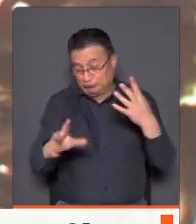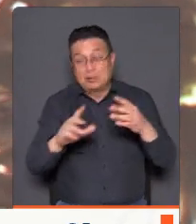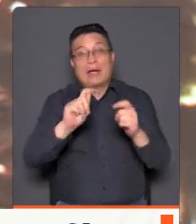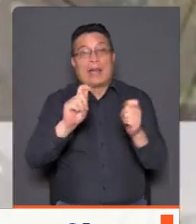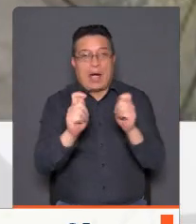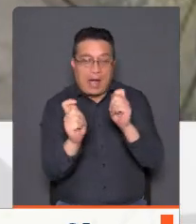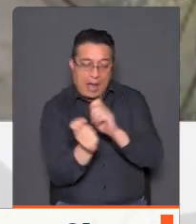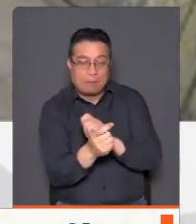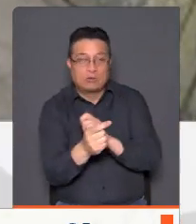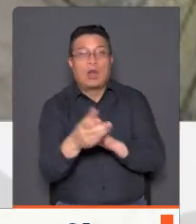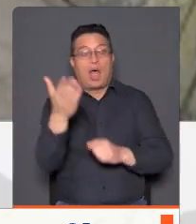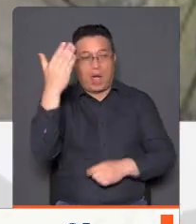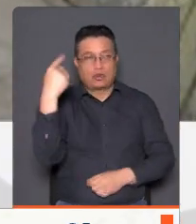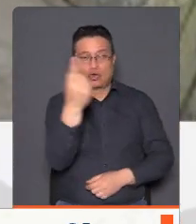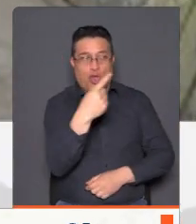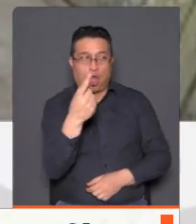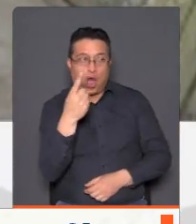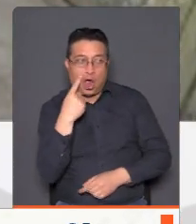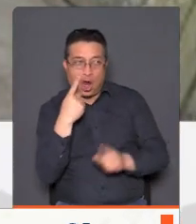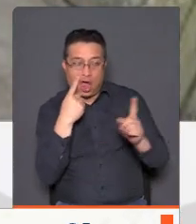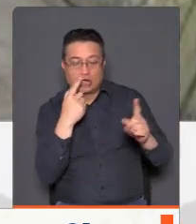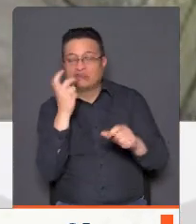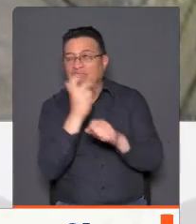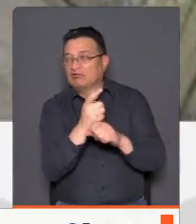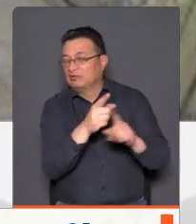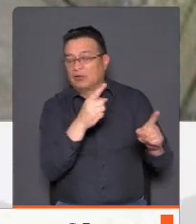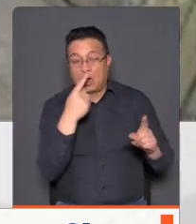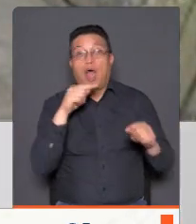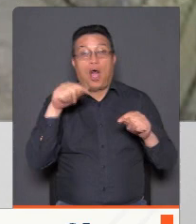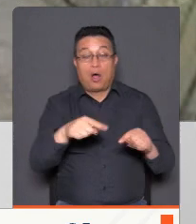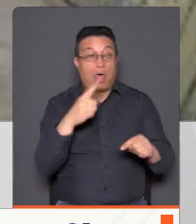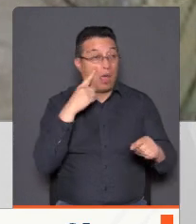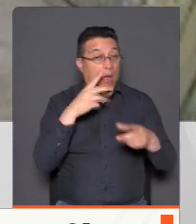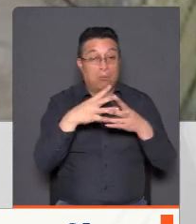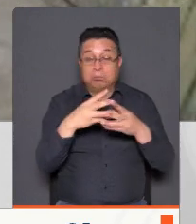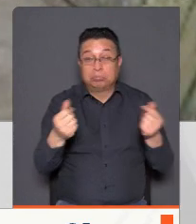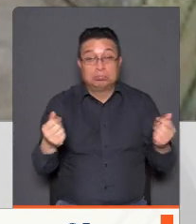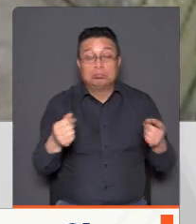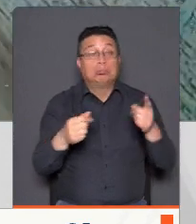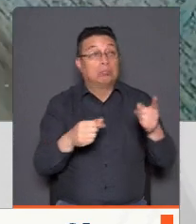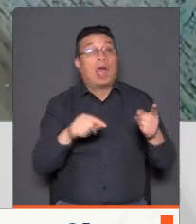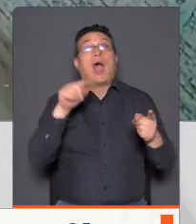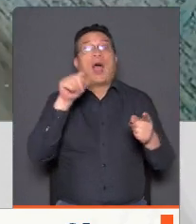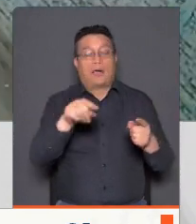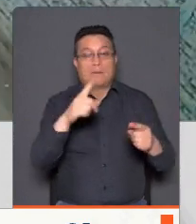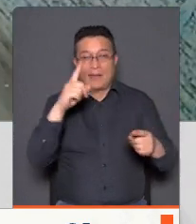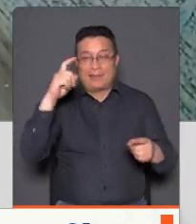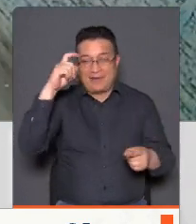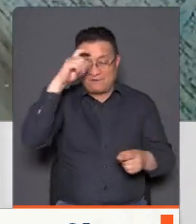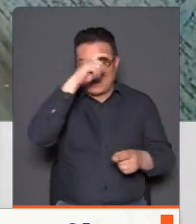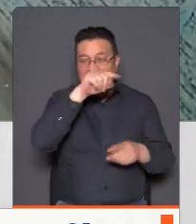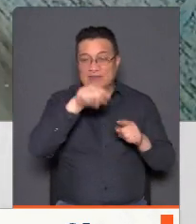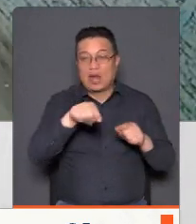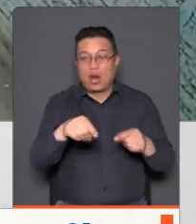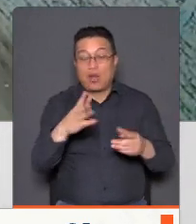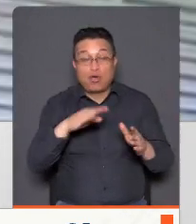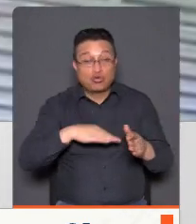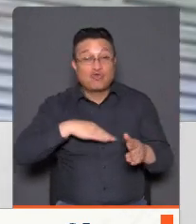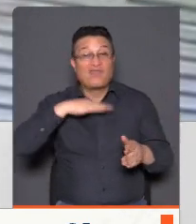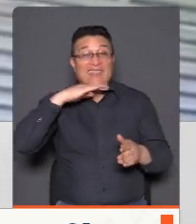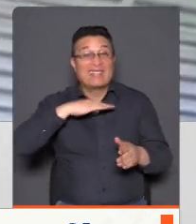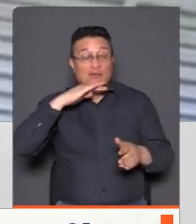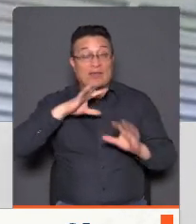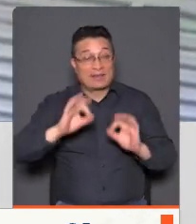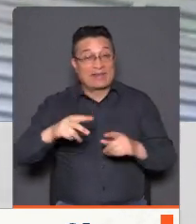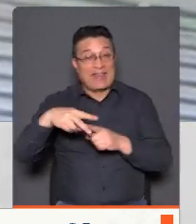el delincuente era conocido. Hoy día no es conocido. ¿Y ahí cuando se ponen esas complejidades respecto a la herramienta, son suficientes? Hoy día yo